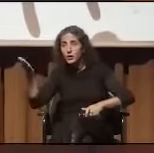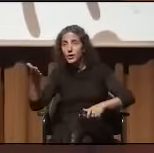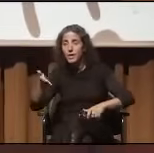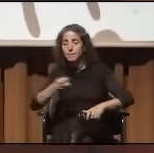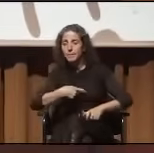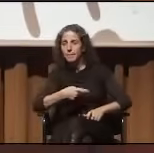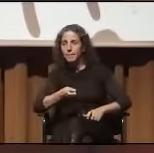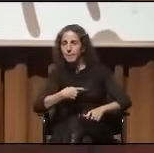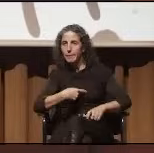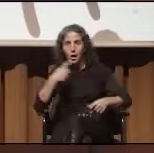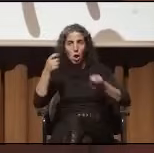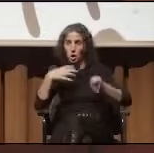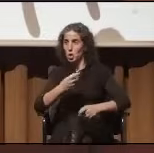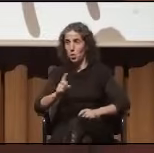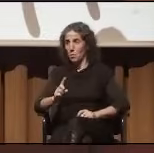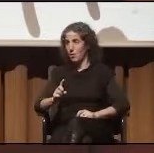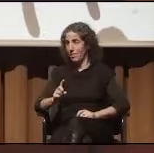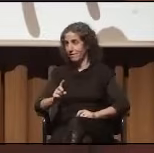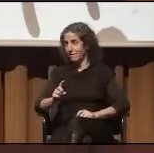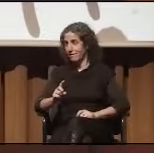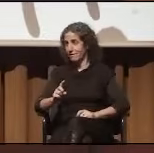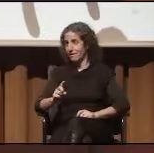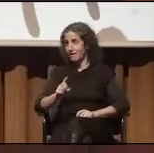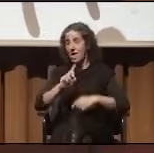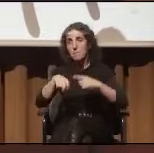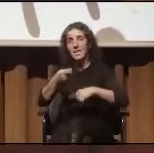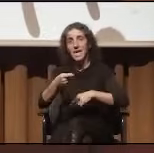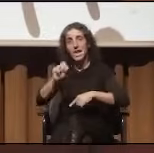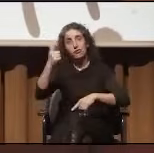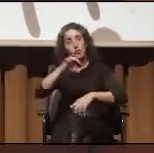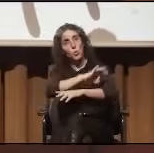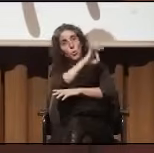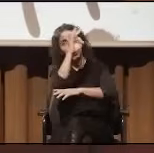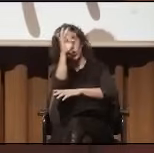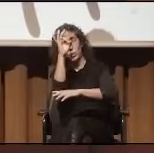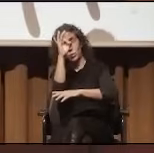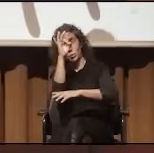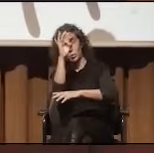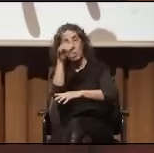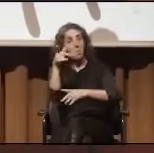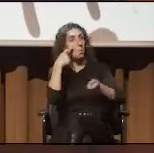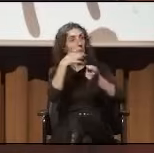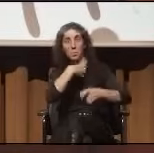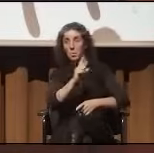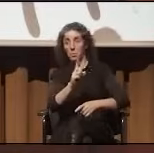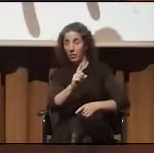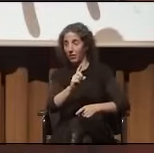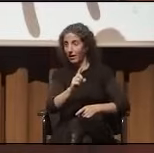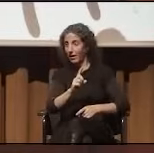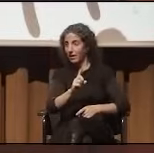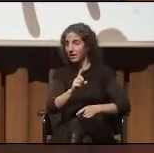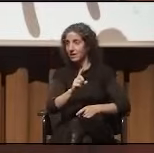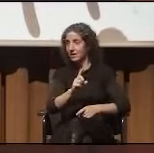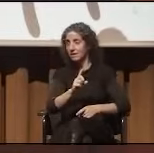funcionaría, no estarían aquí. Ninguno de ellos controla que mañana salga el sol por la mañana, y va a salir. Ninguno de ellos controla cómo se